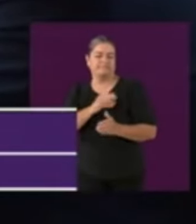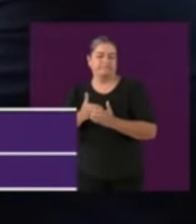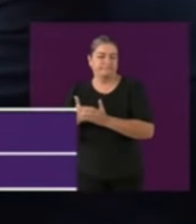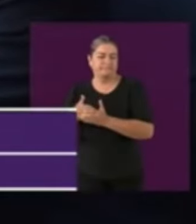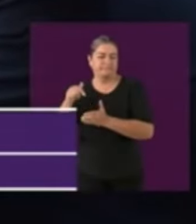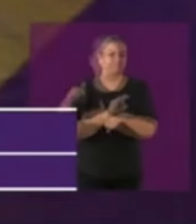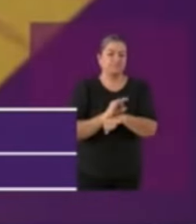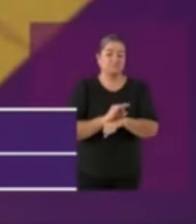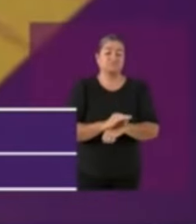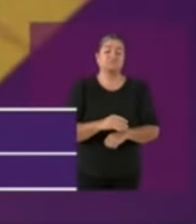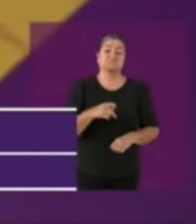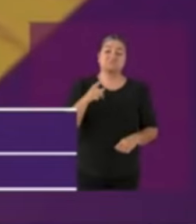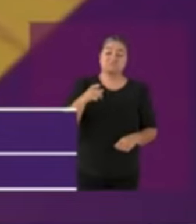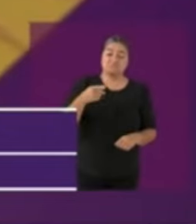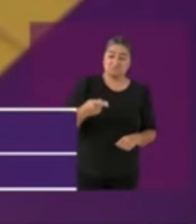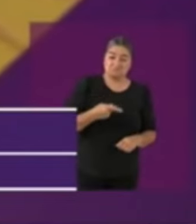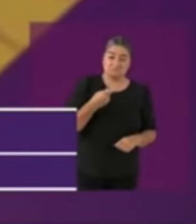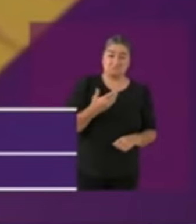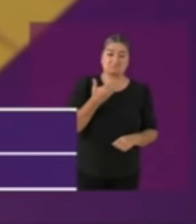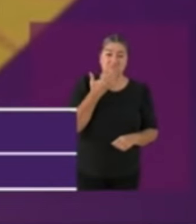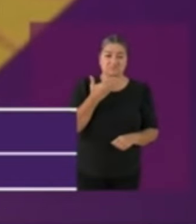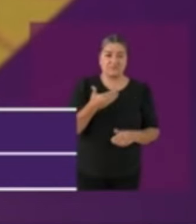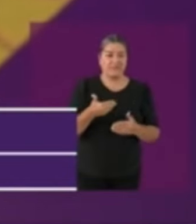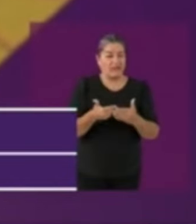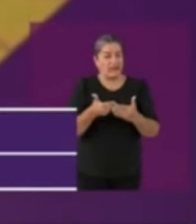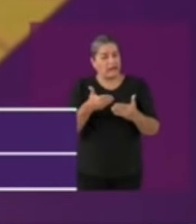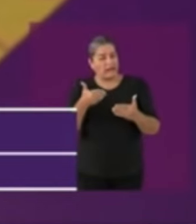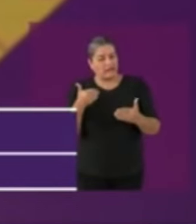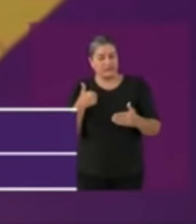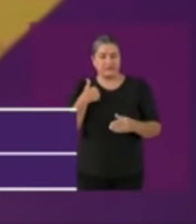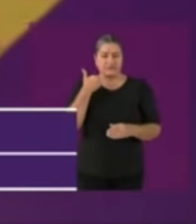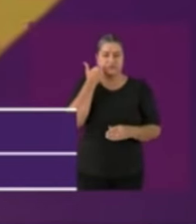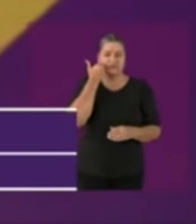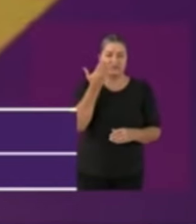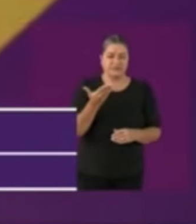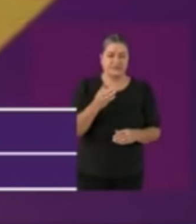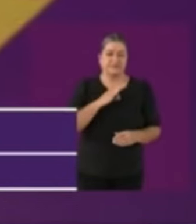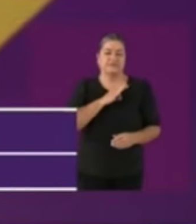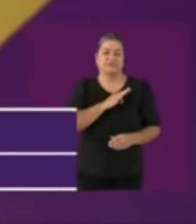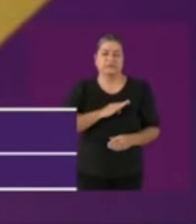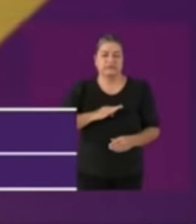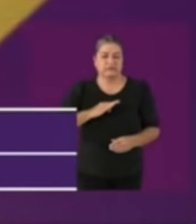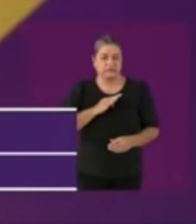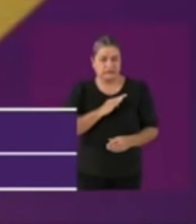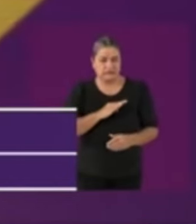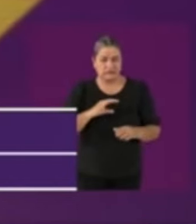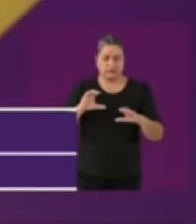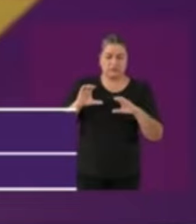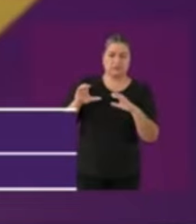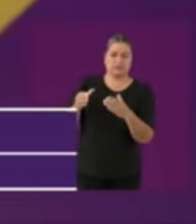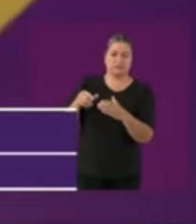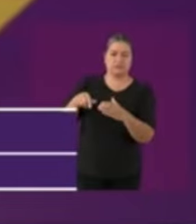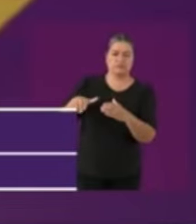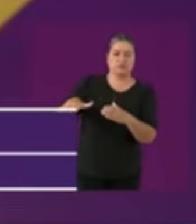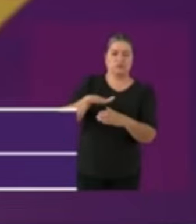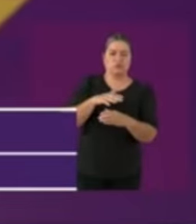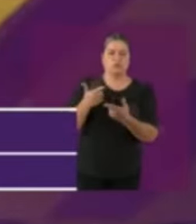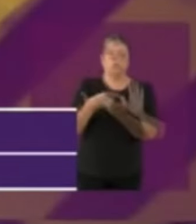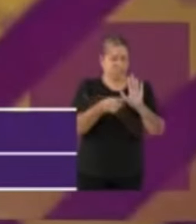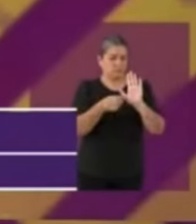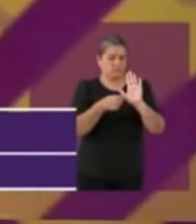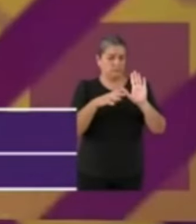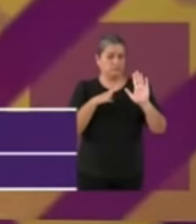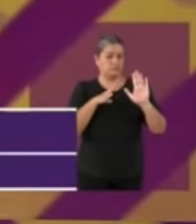ciudadanos es precisamente qué es lo que ha pasado en este gobierno y si ella pensaría seguir con esa